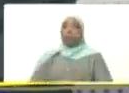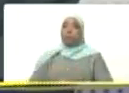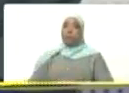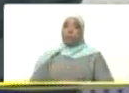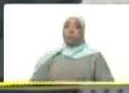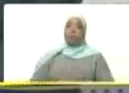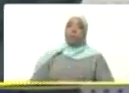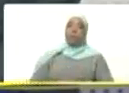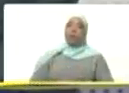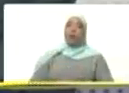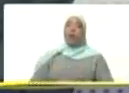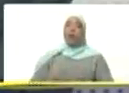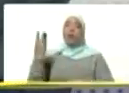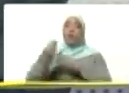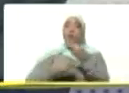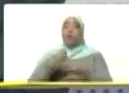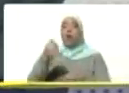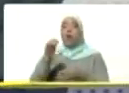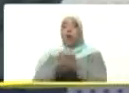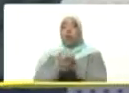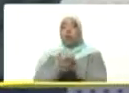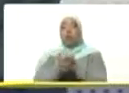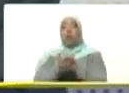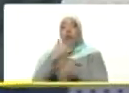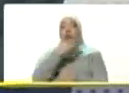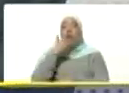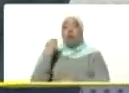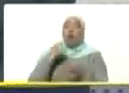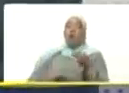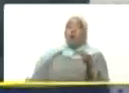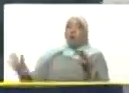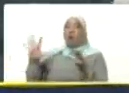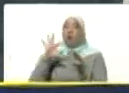con manos separadas o no unidas.